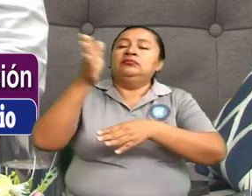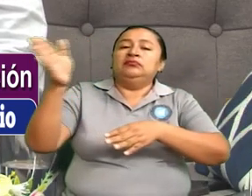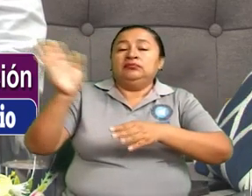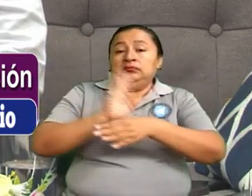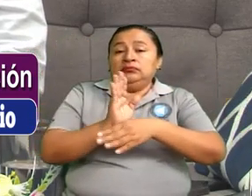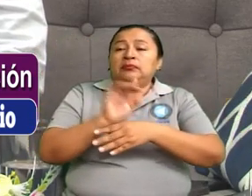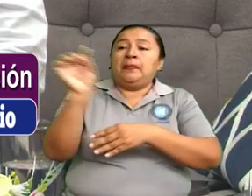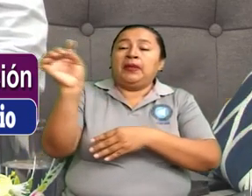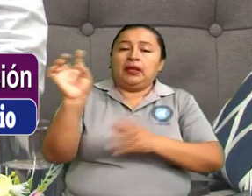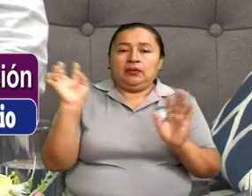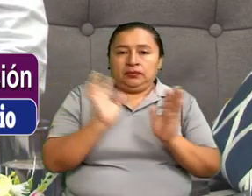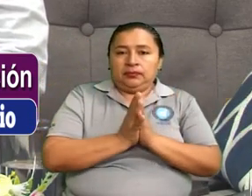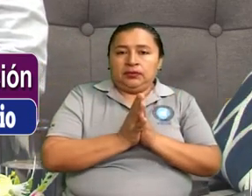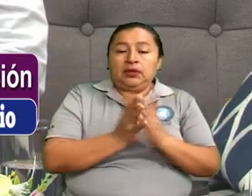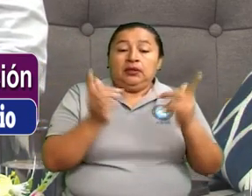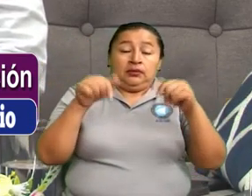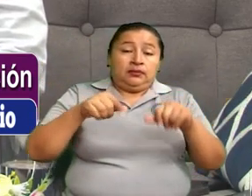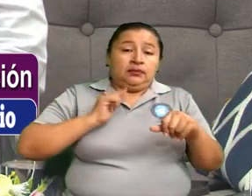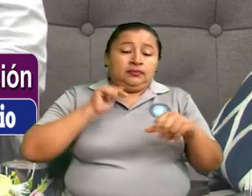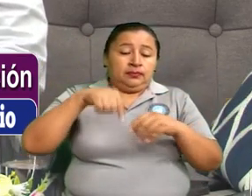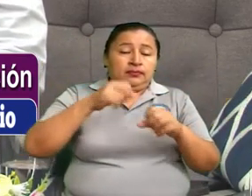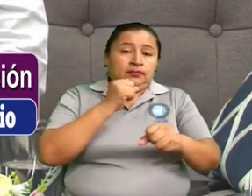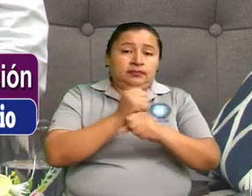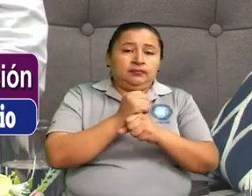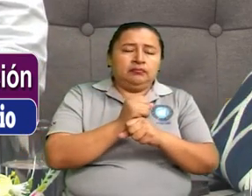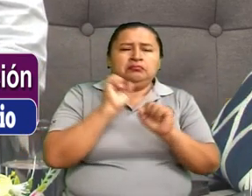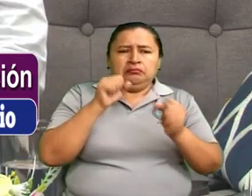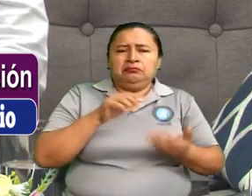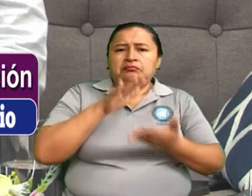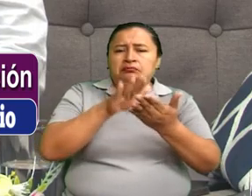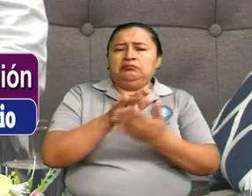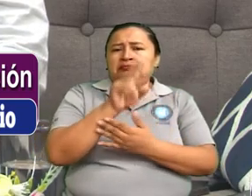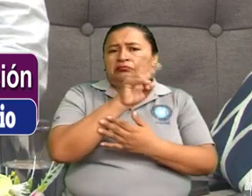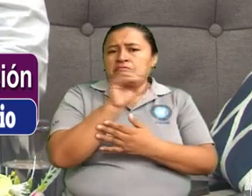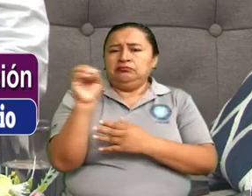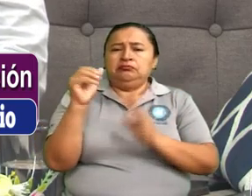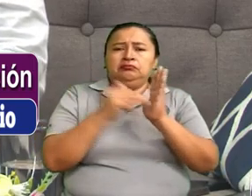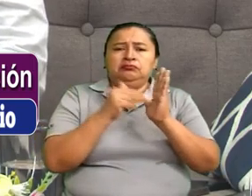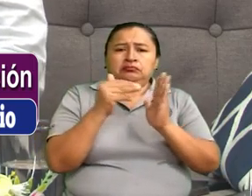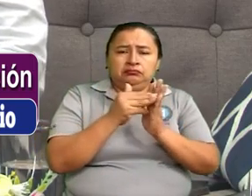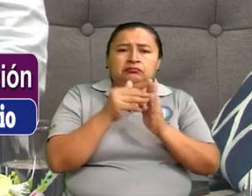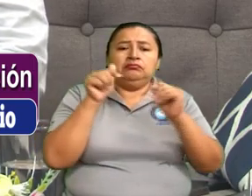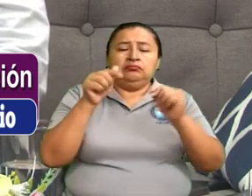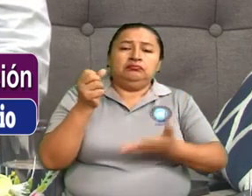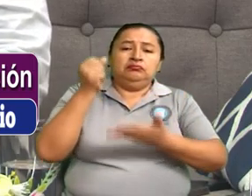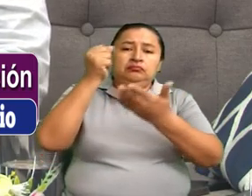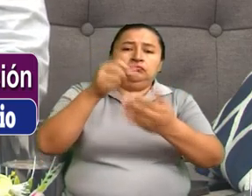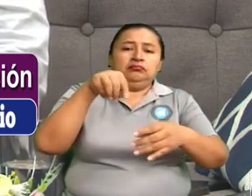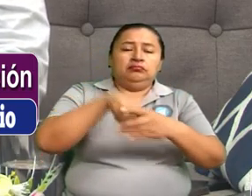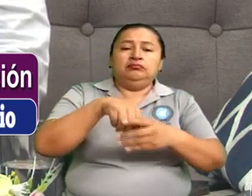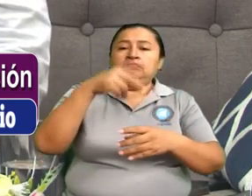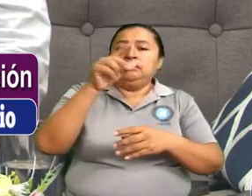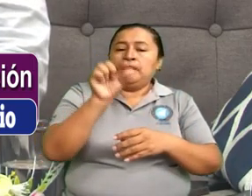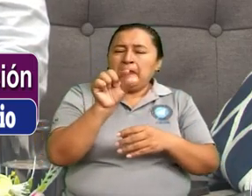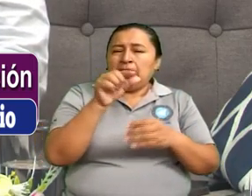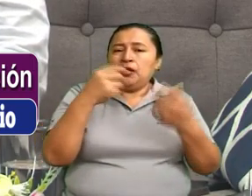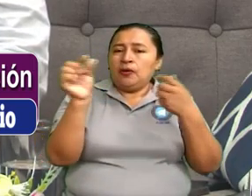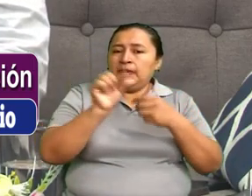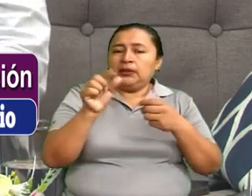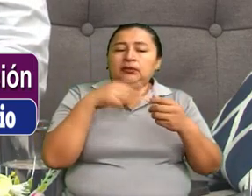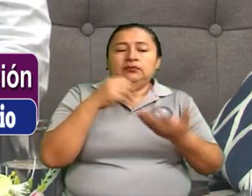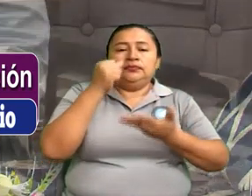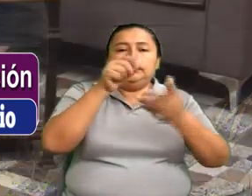tenemos este año una disponibilidad de un poquito más de 200 millones que van a ser colocados en microcréditos para pequeños negocios